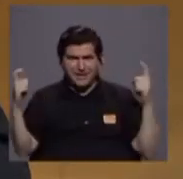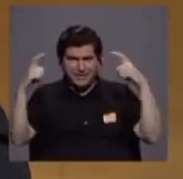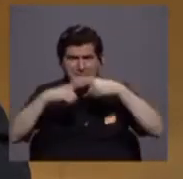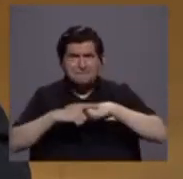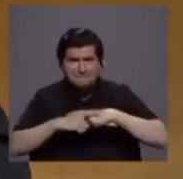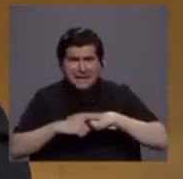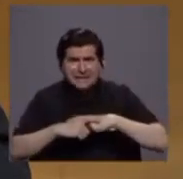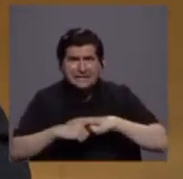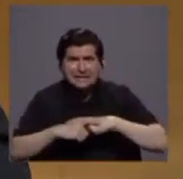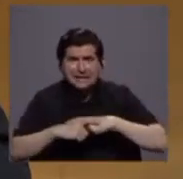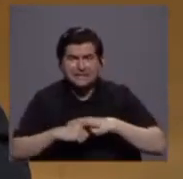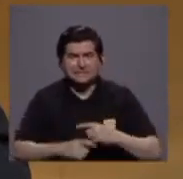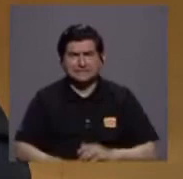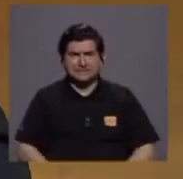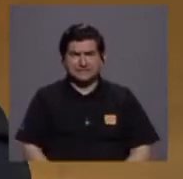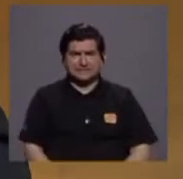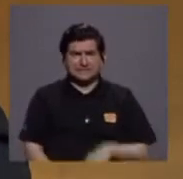complejidad